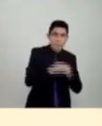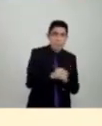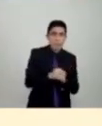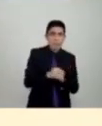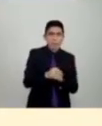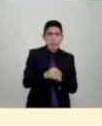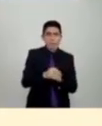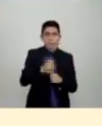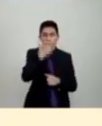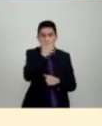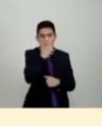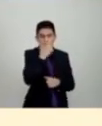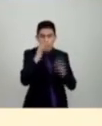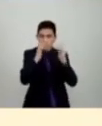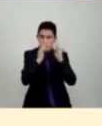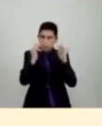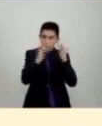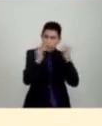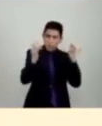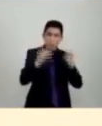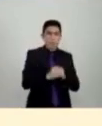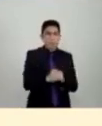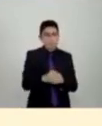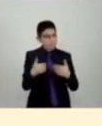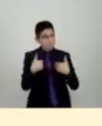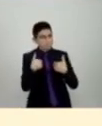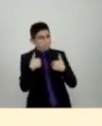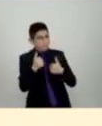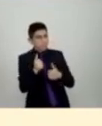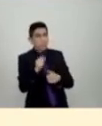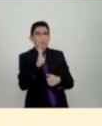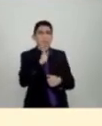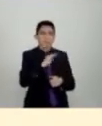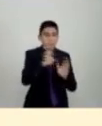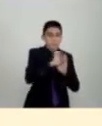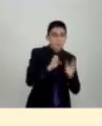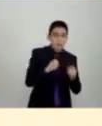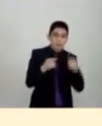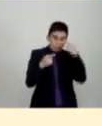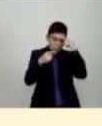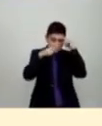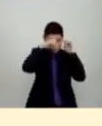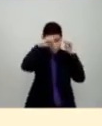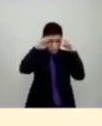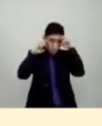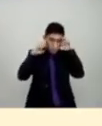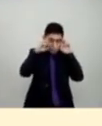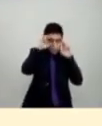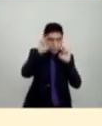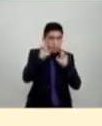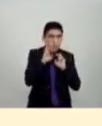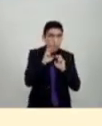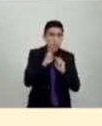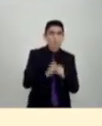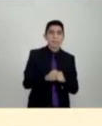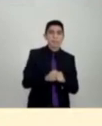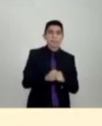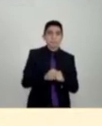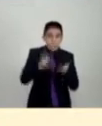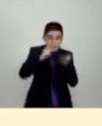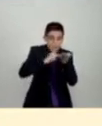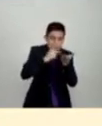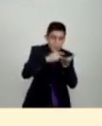y eso de que si se entiende está mal y de que un personaje empieza a sudar y la gota cae, empieza a caer al suelo la gota en la página